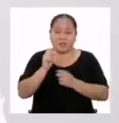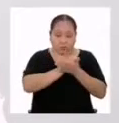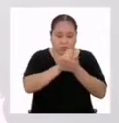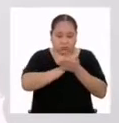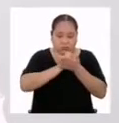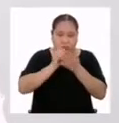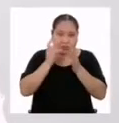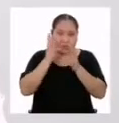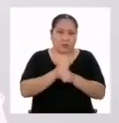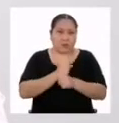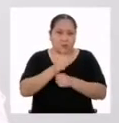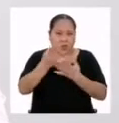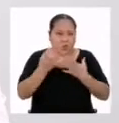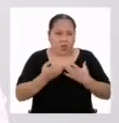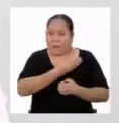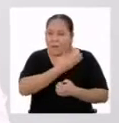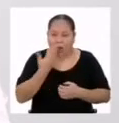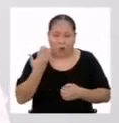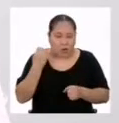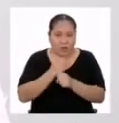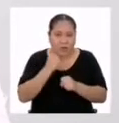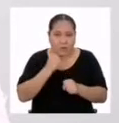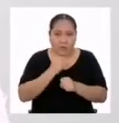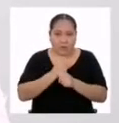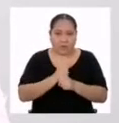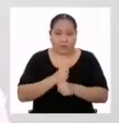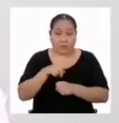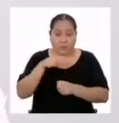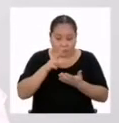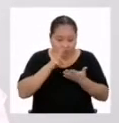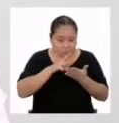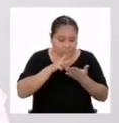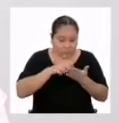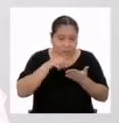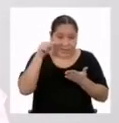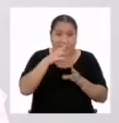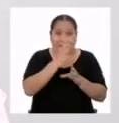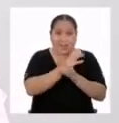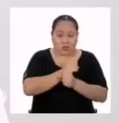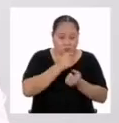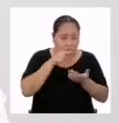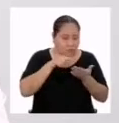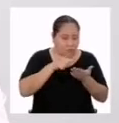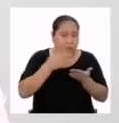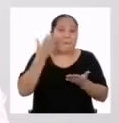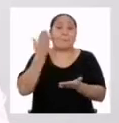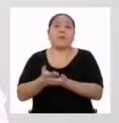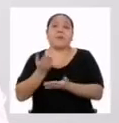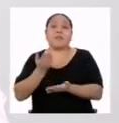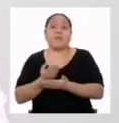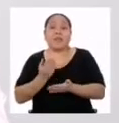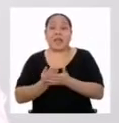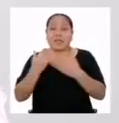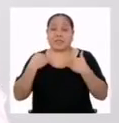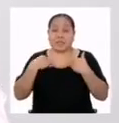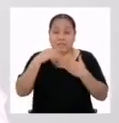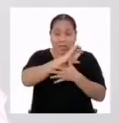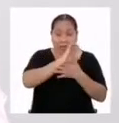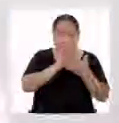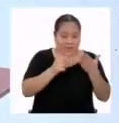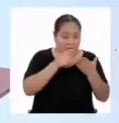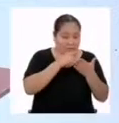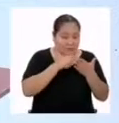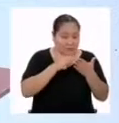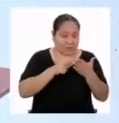hacer el mejor trabajo posible, como último paso podemos evaluar el resumen. y verificar si cumple con todas las